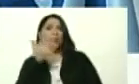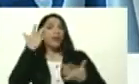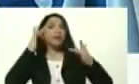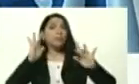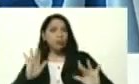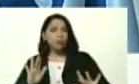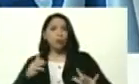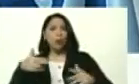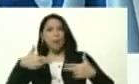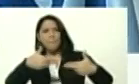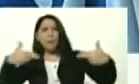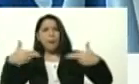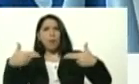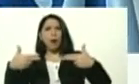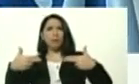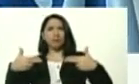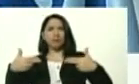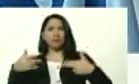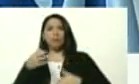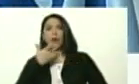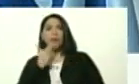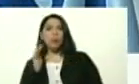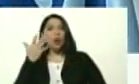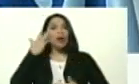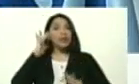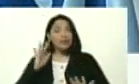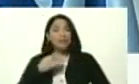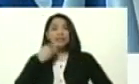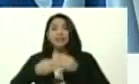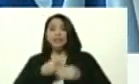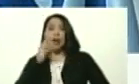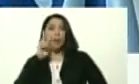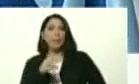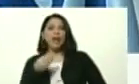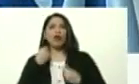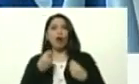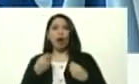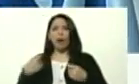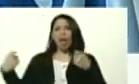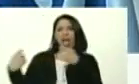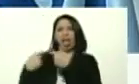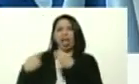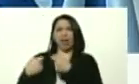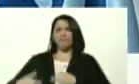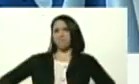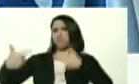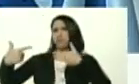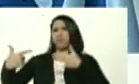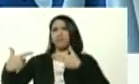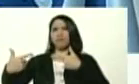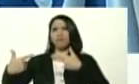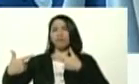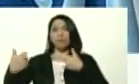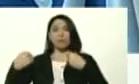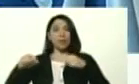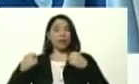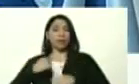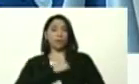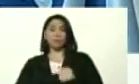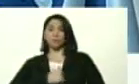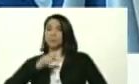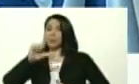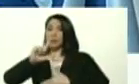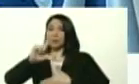presunto enfrentamiento, es decir, simularon un hecho punible, práctica que lamentablemente en